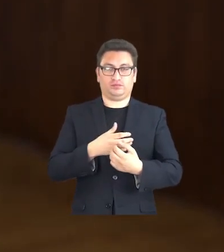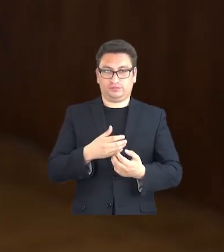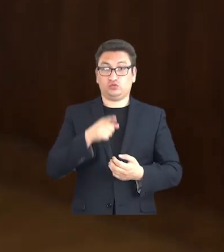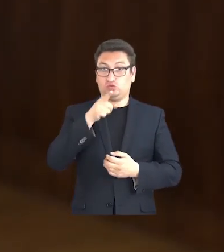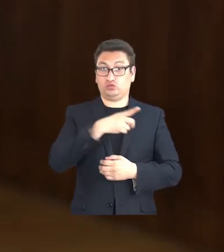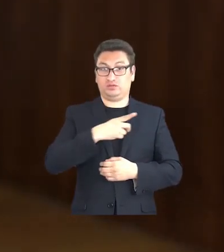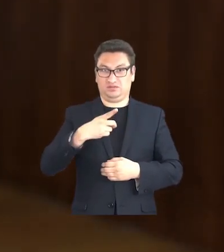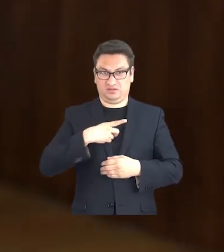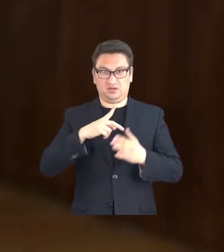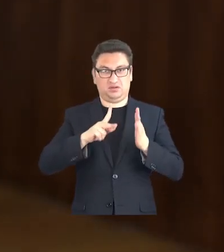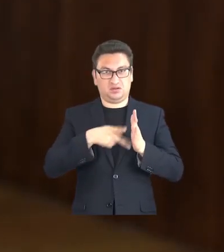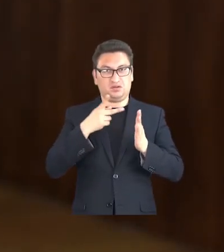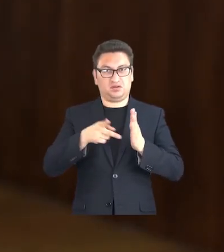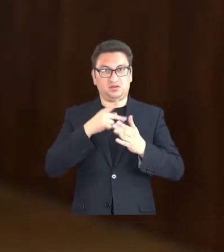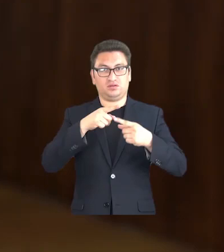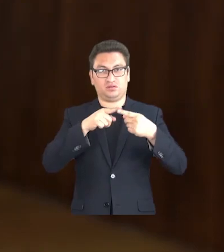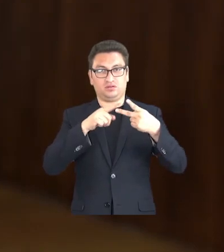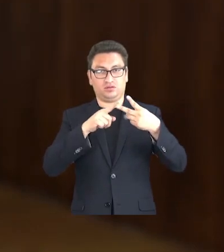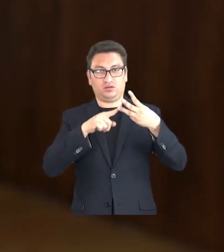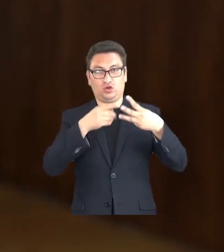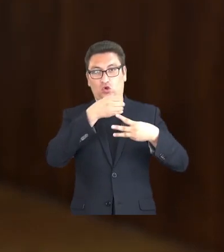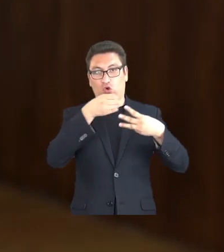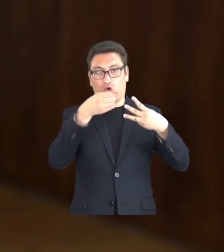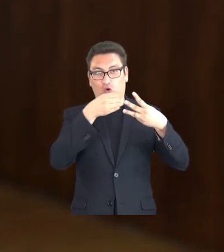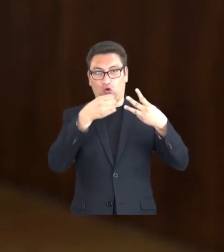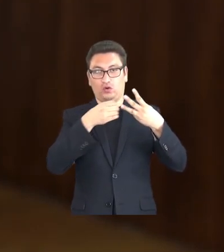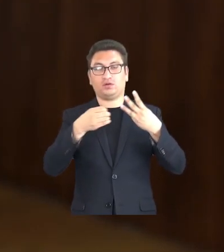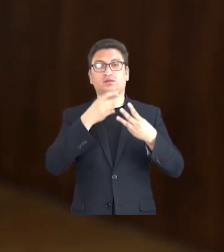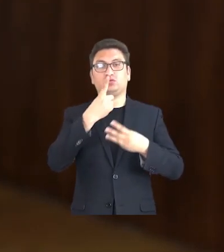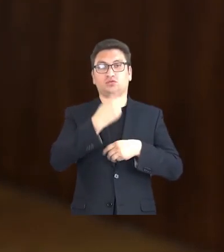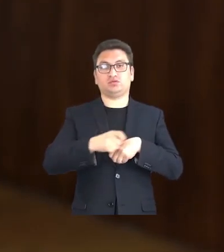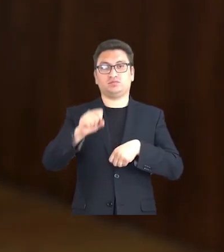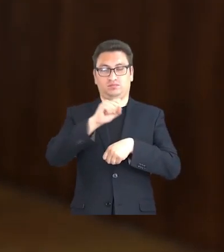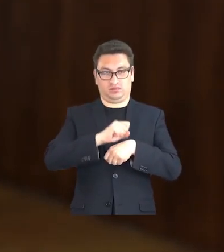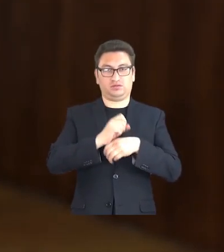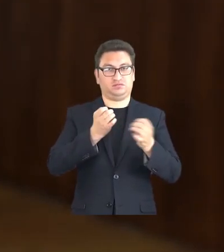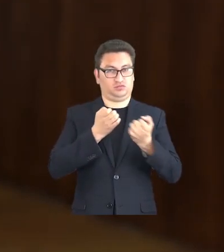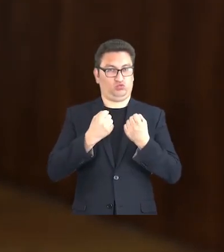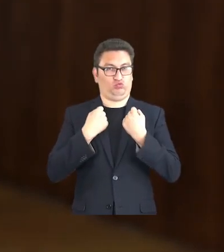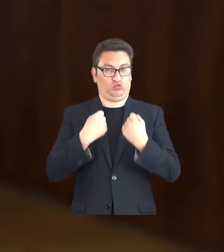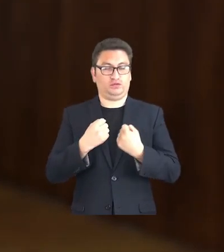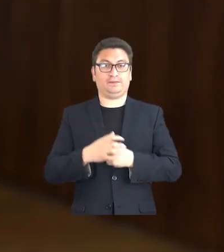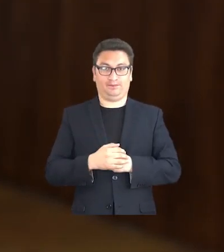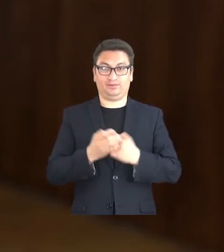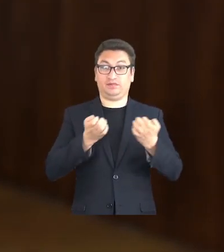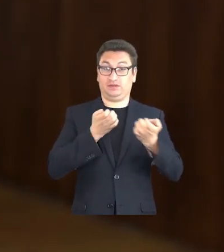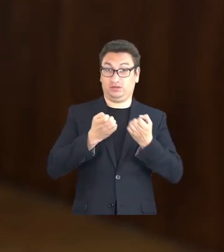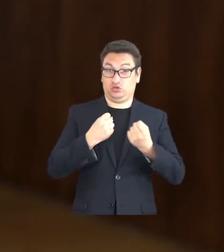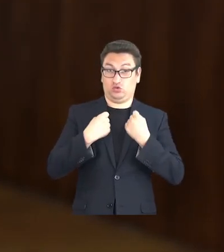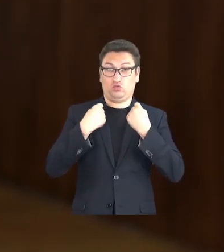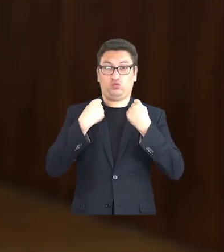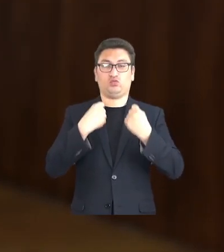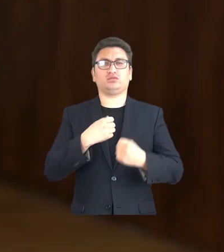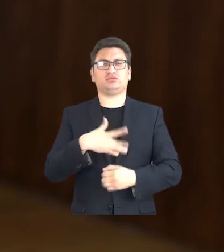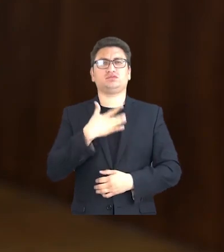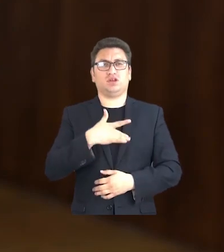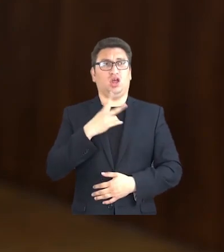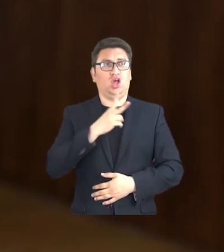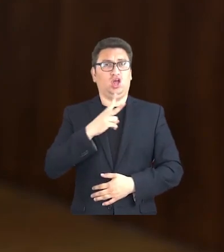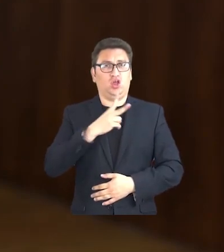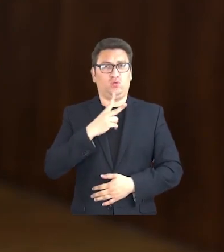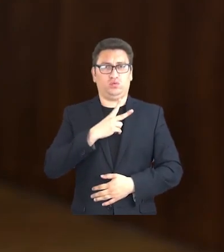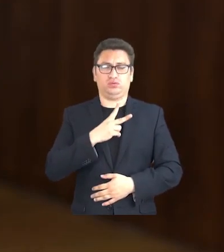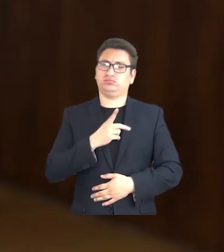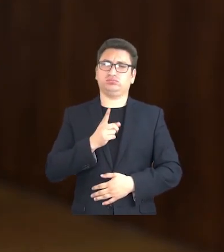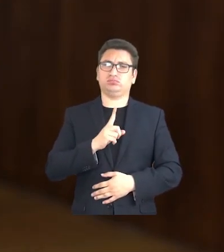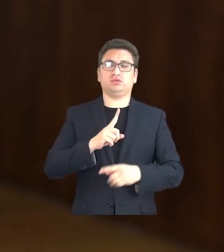COVID-19. Debes intentar hacer 3 sesiones de ejercicios de fortalecimiento cada semana. Los ejercicios de fortalecimiento no